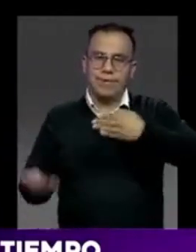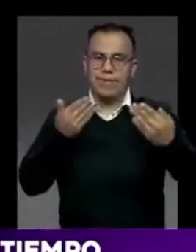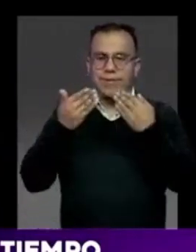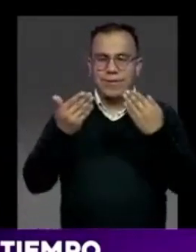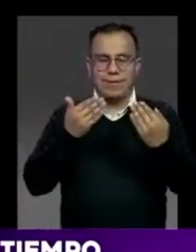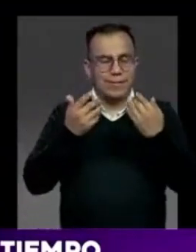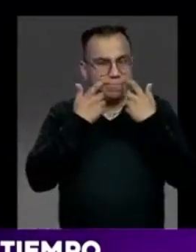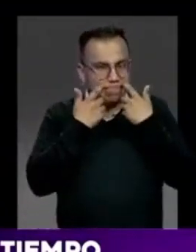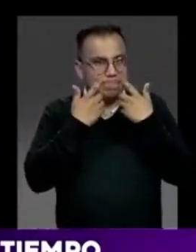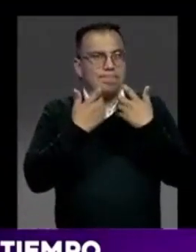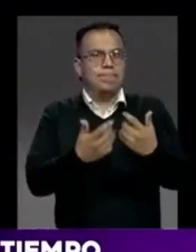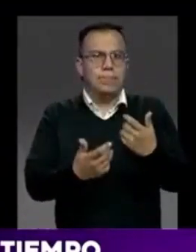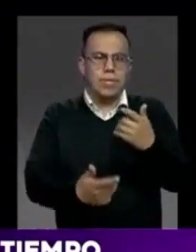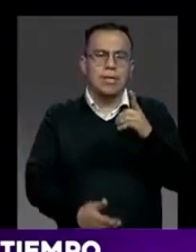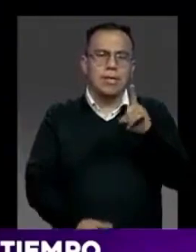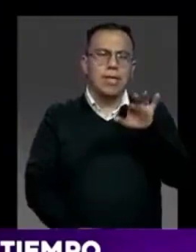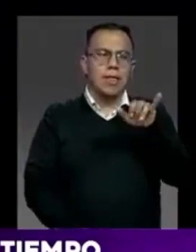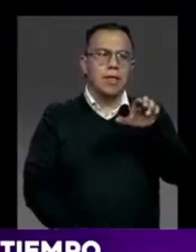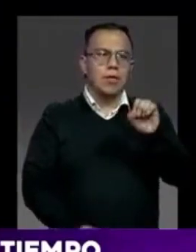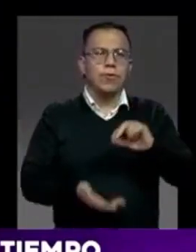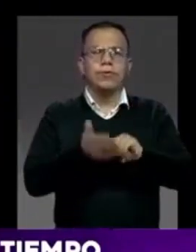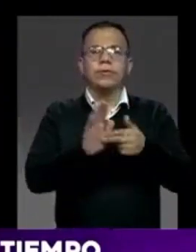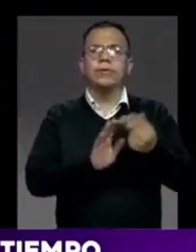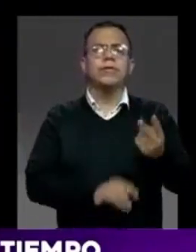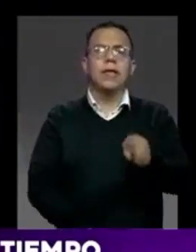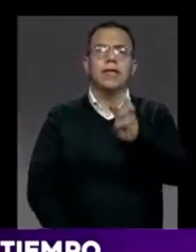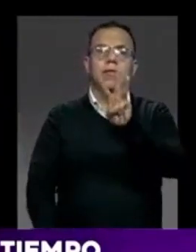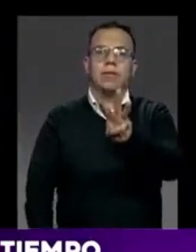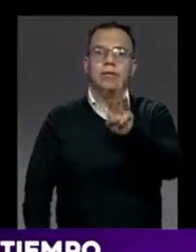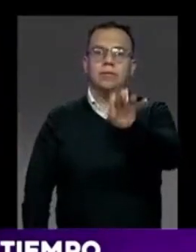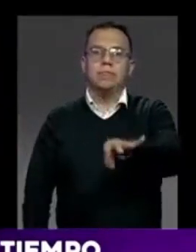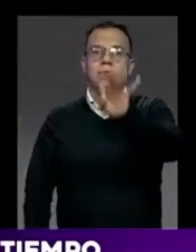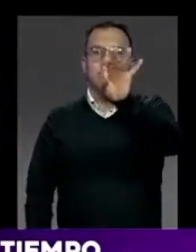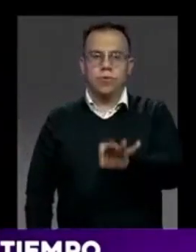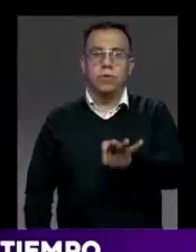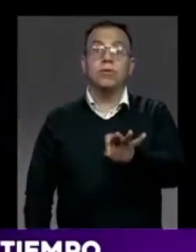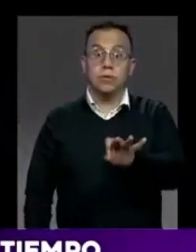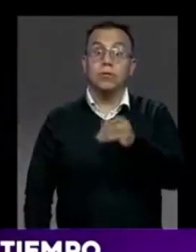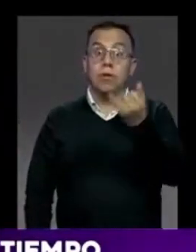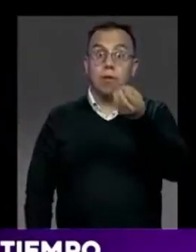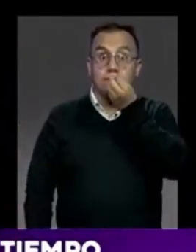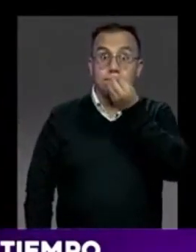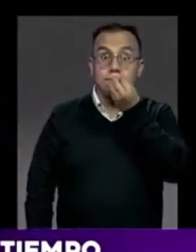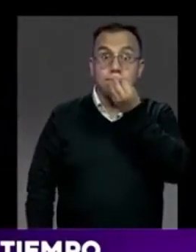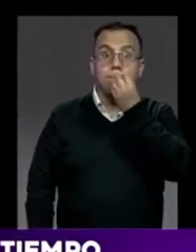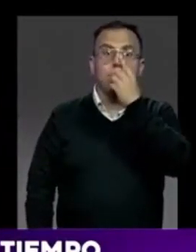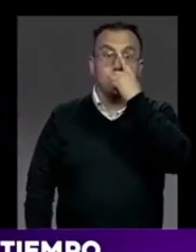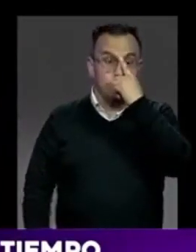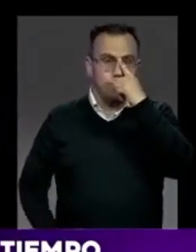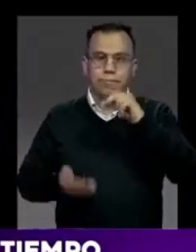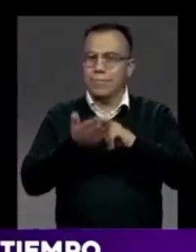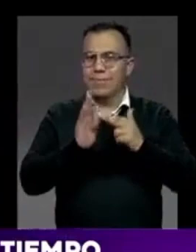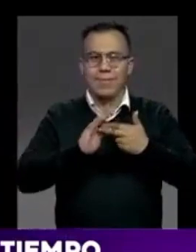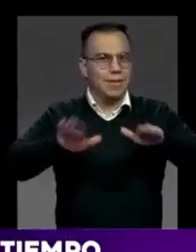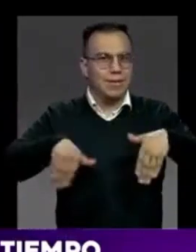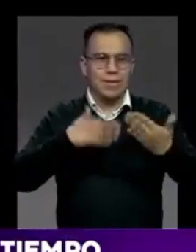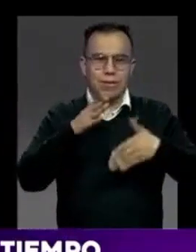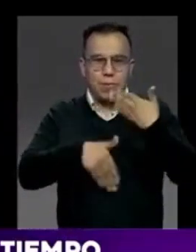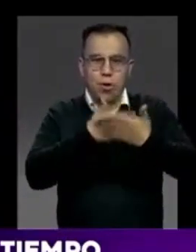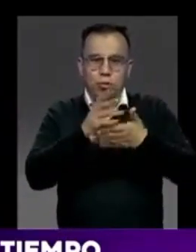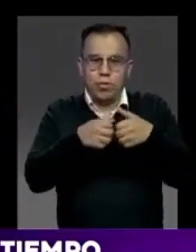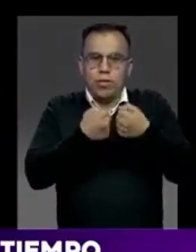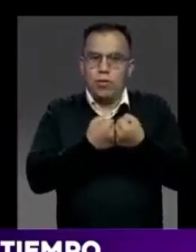cosa que me impresiona muchísimo sabes que solamente el 3 por ciento de los alimentos en colombia no tienen intermediación